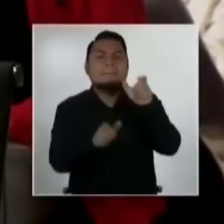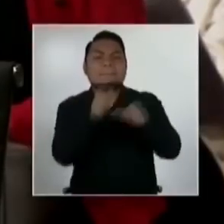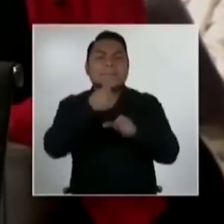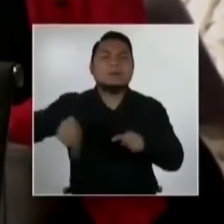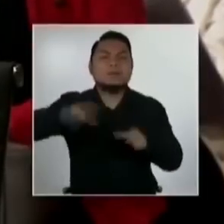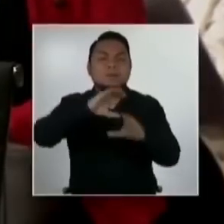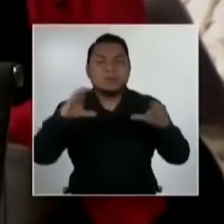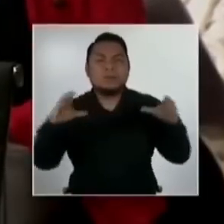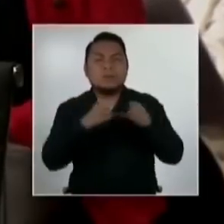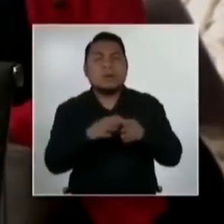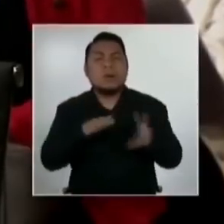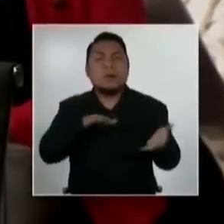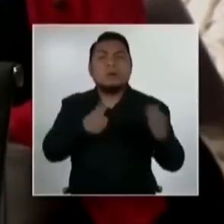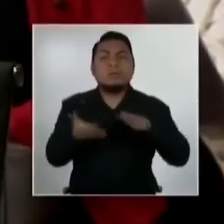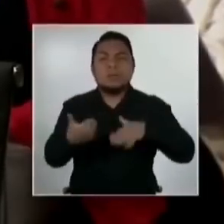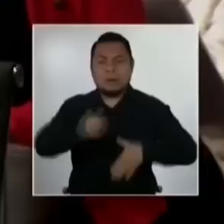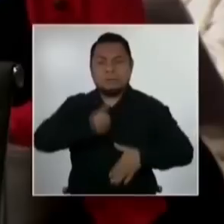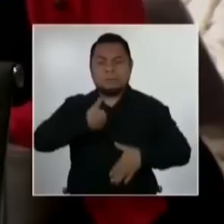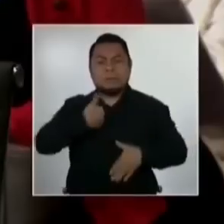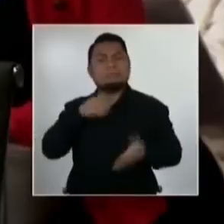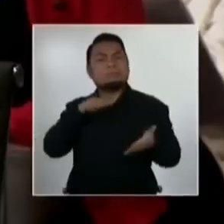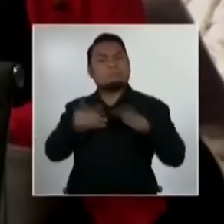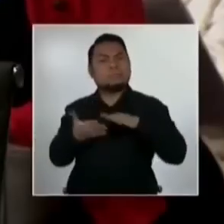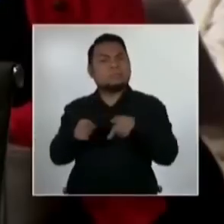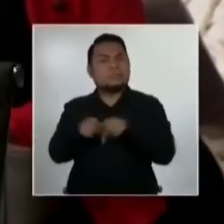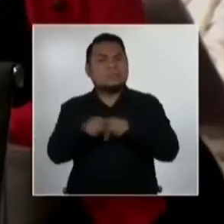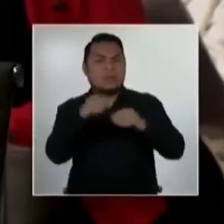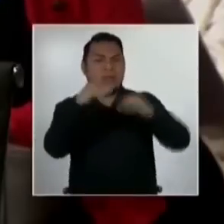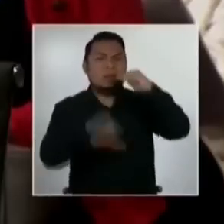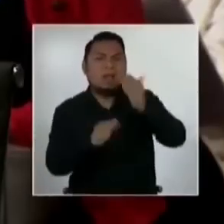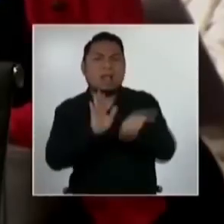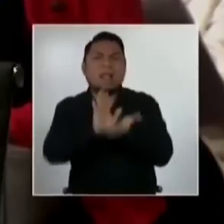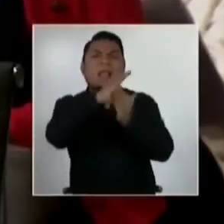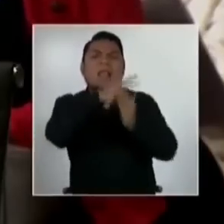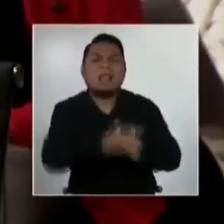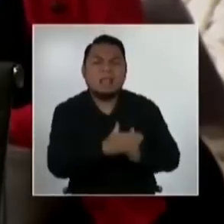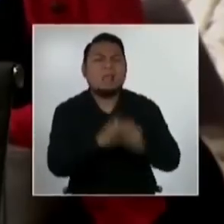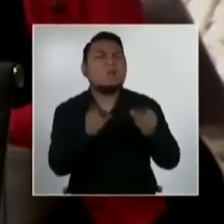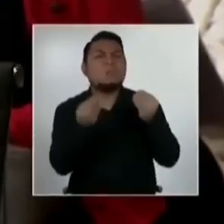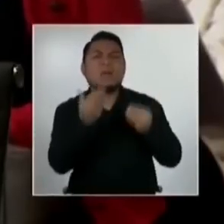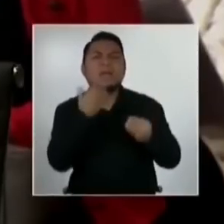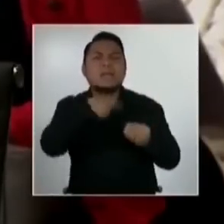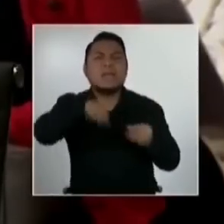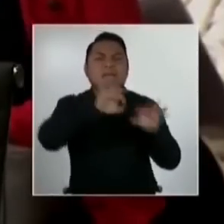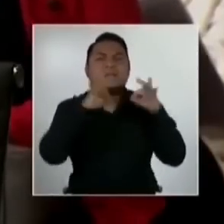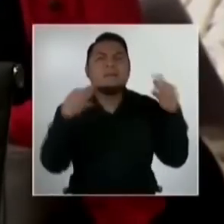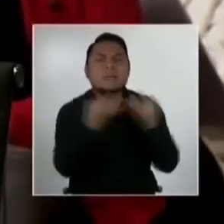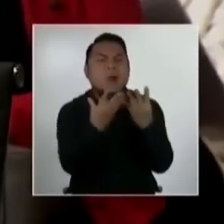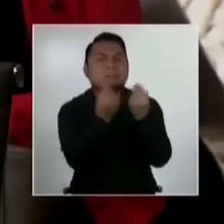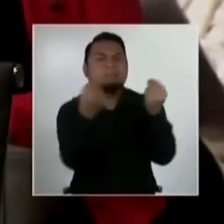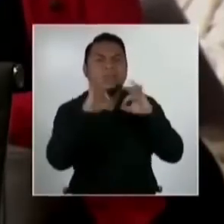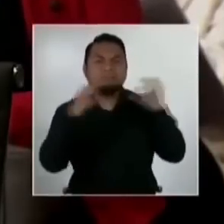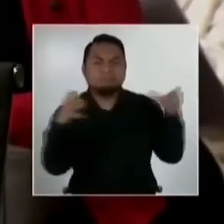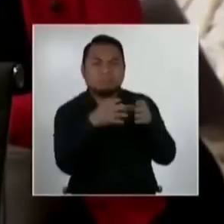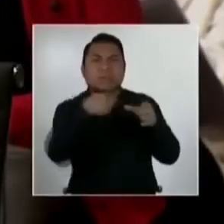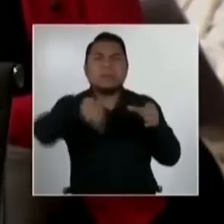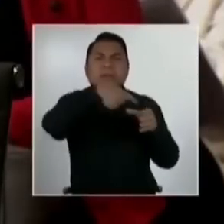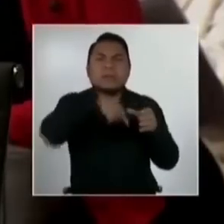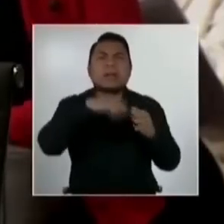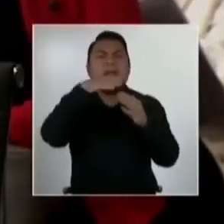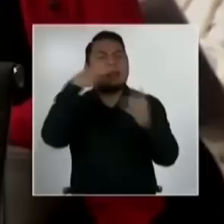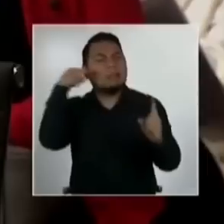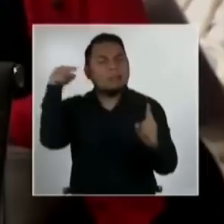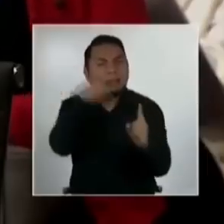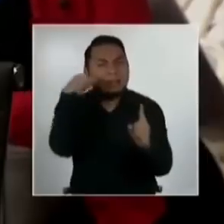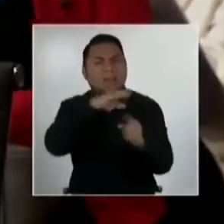en estado terminal por la eutanasia, la desigualdad y discriminación cometida contra las familias numerosas que son